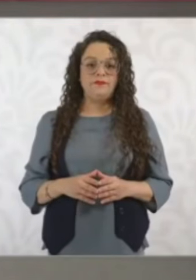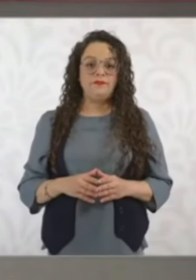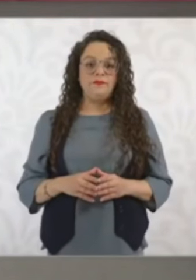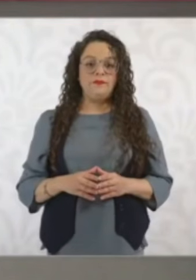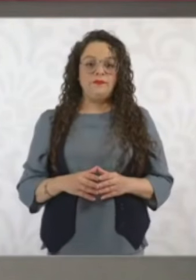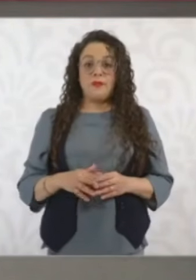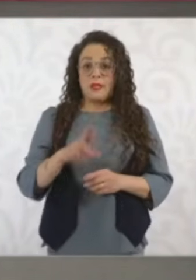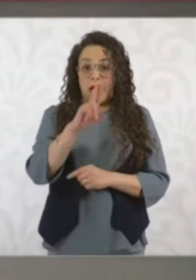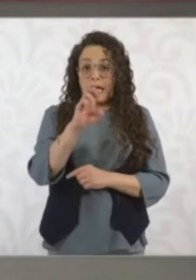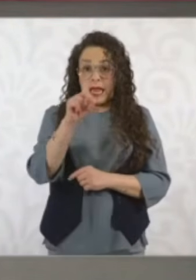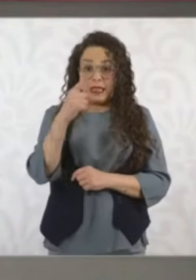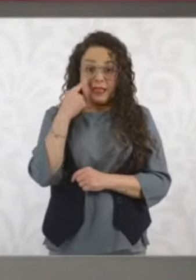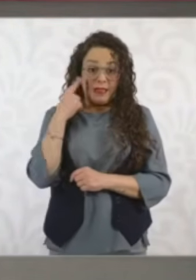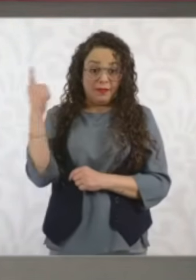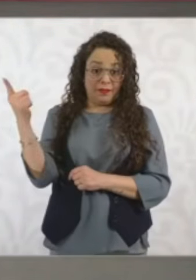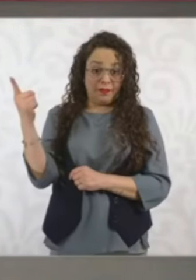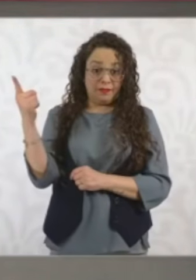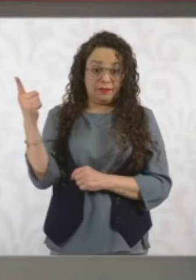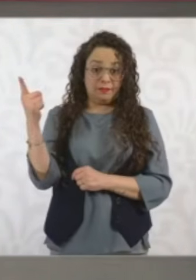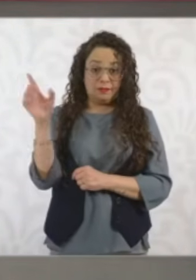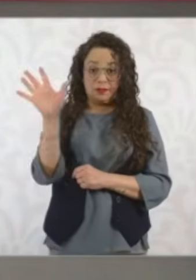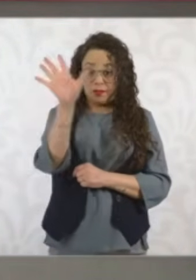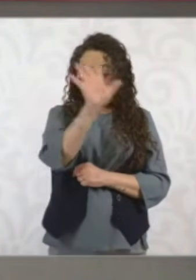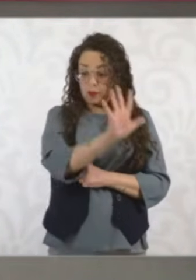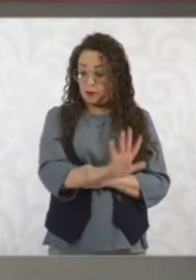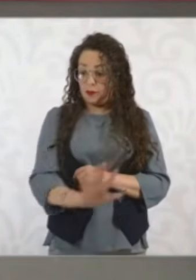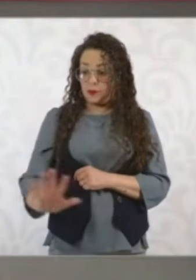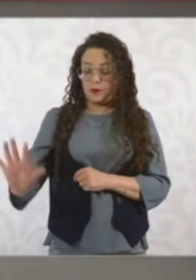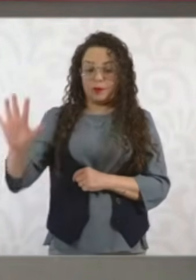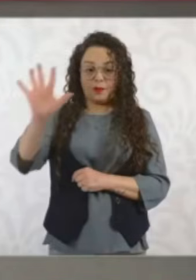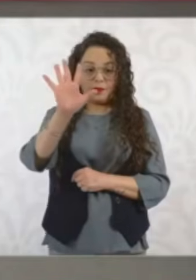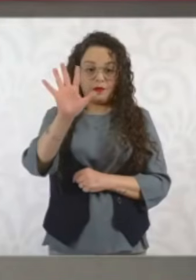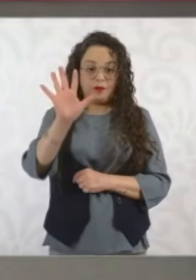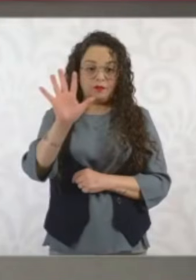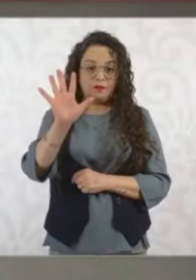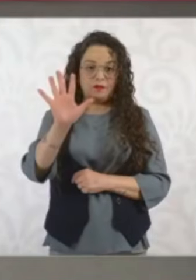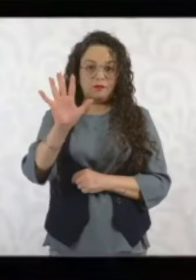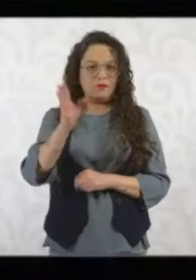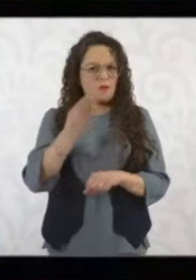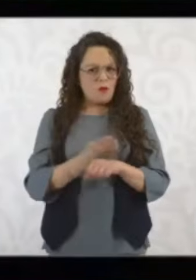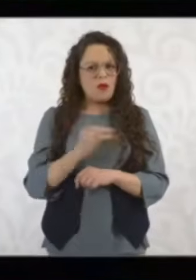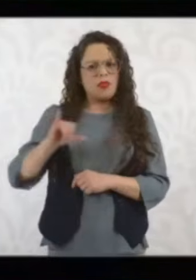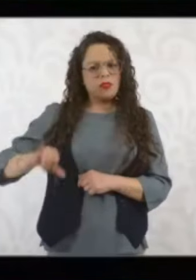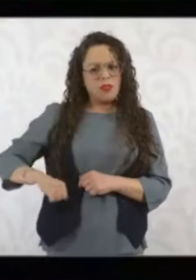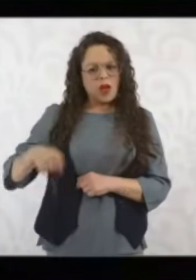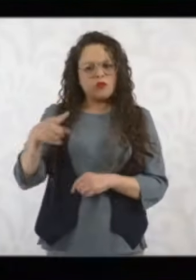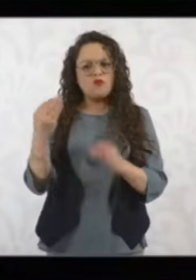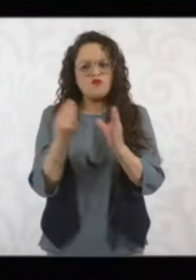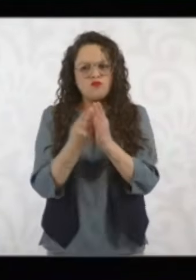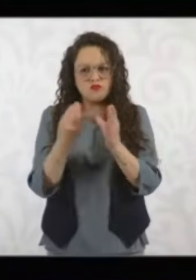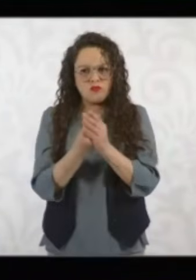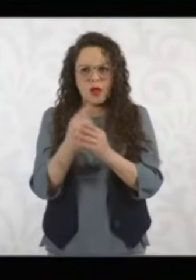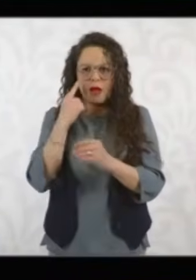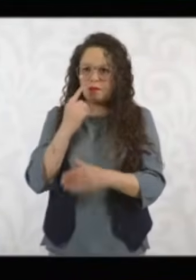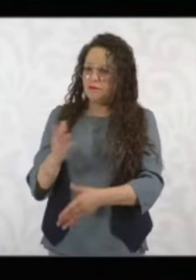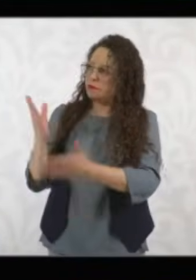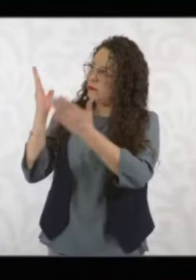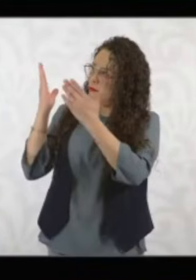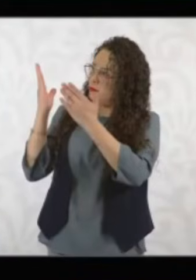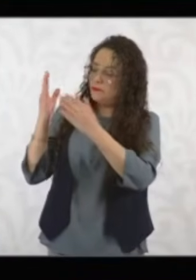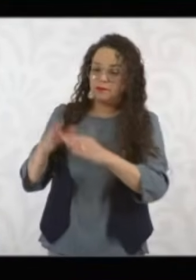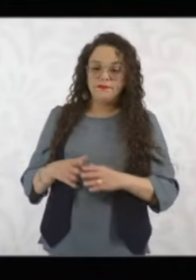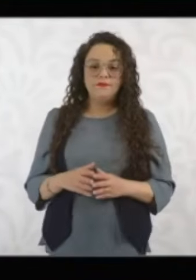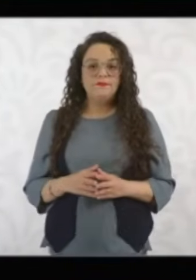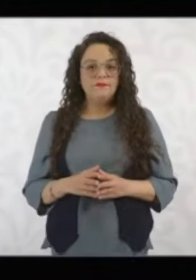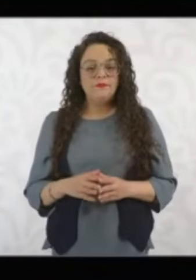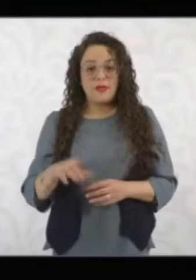Esta red tiene varias características interesantes. De entrada, mencionar que de